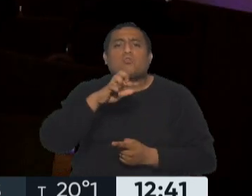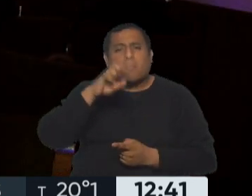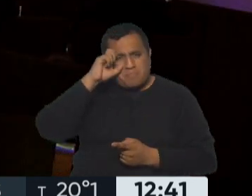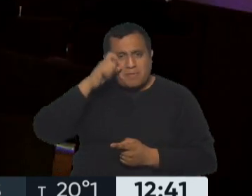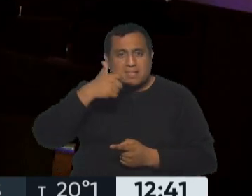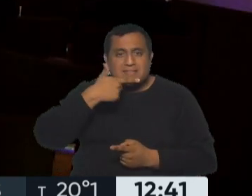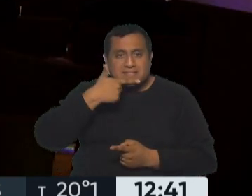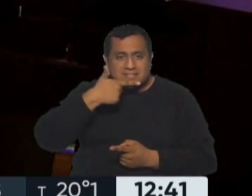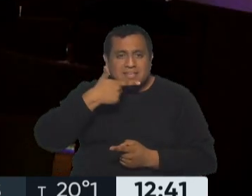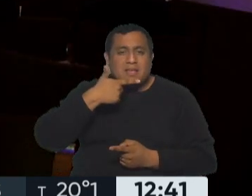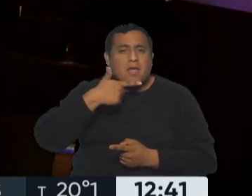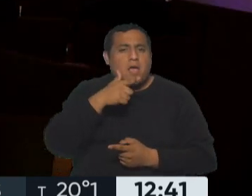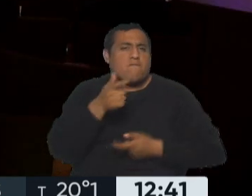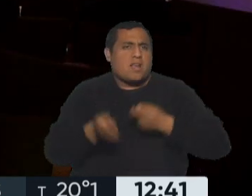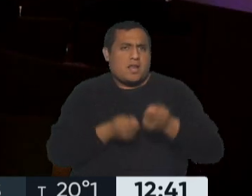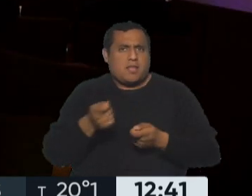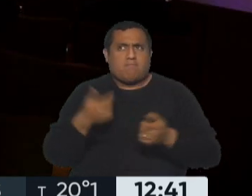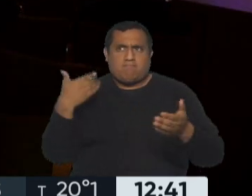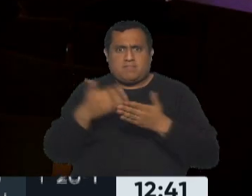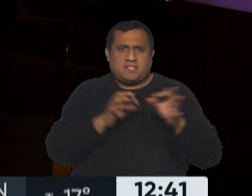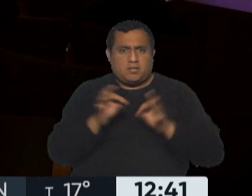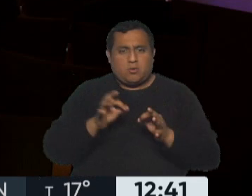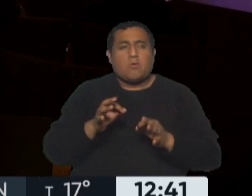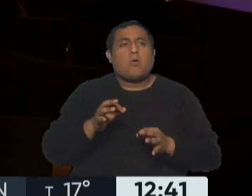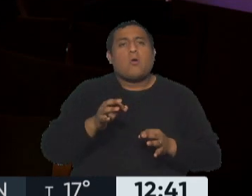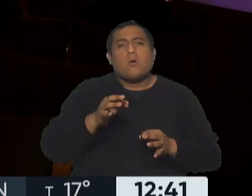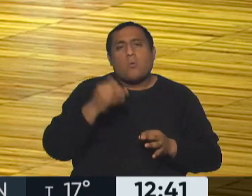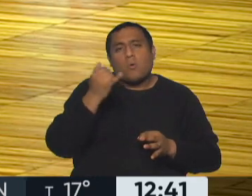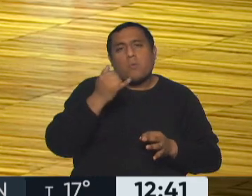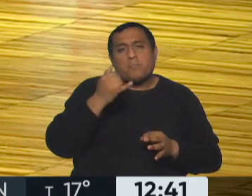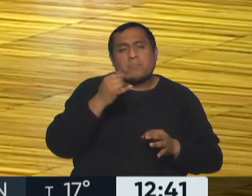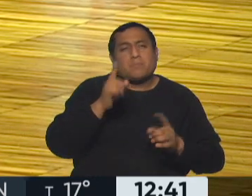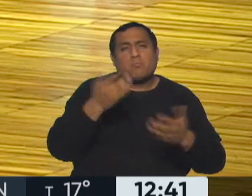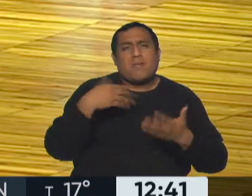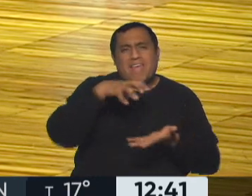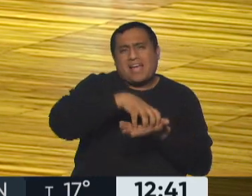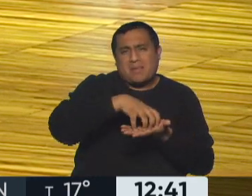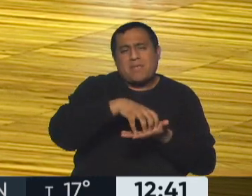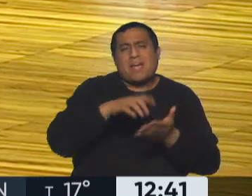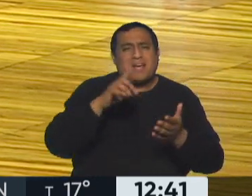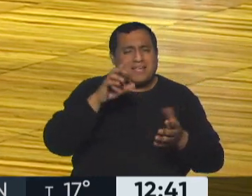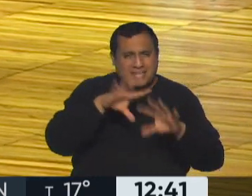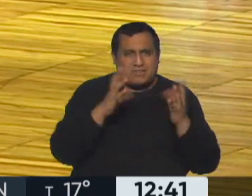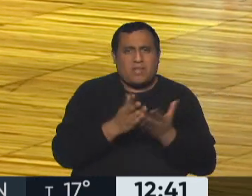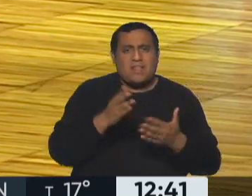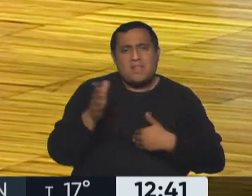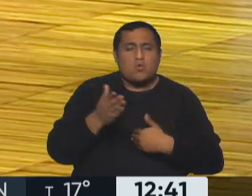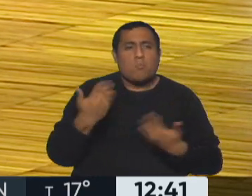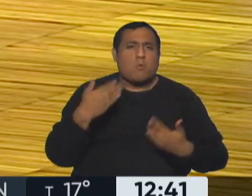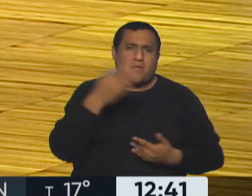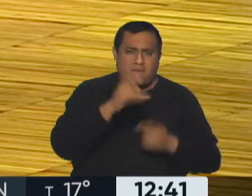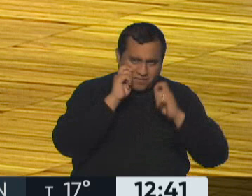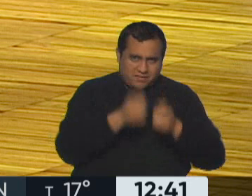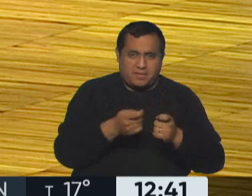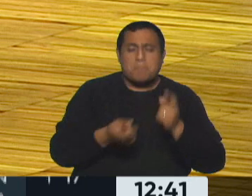bailarín del siglo de lunes a jueves de 14 a 20 se puede visitar en la academia nacional de tango ahora estamos viendo imágenes de lo que se vivía